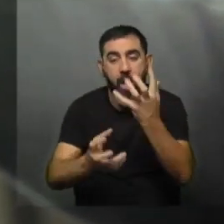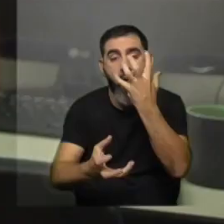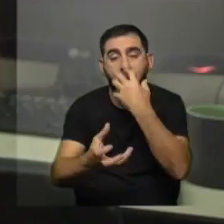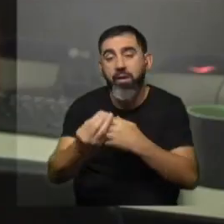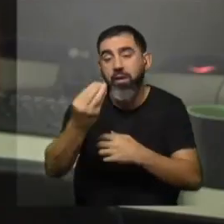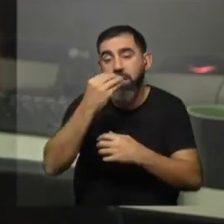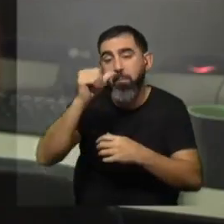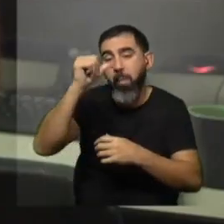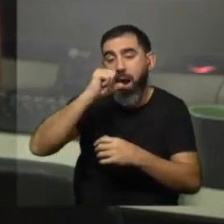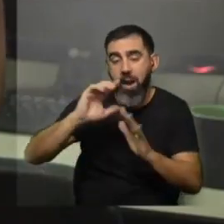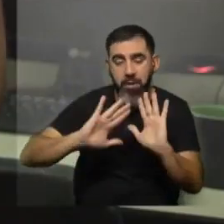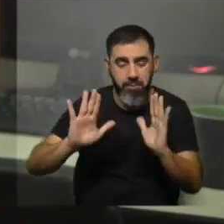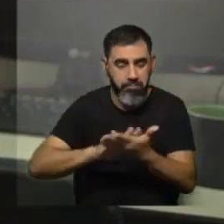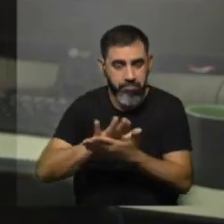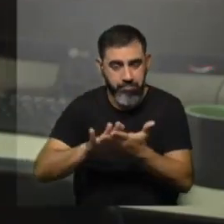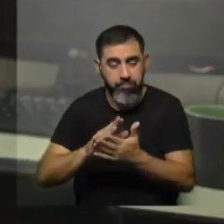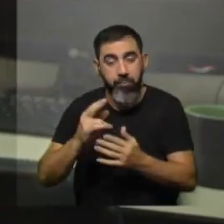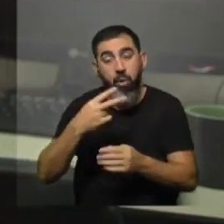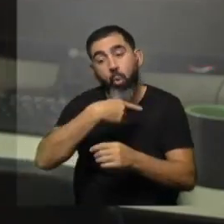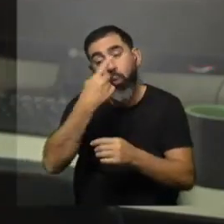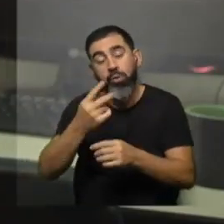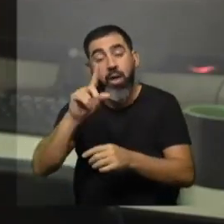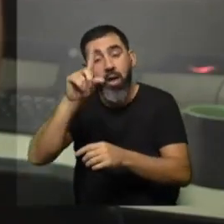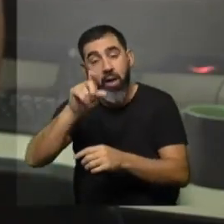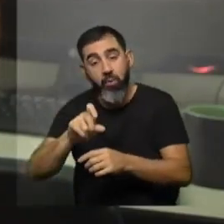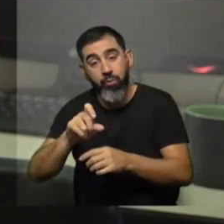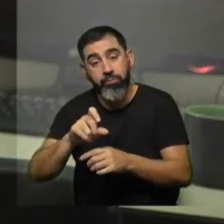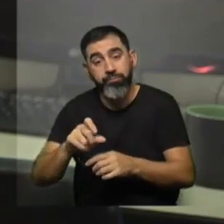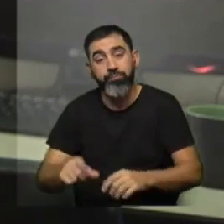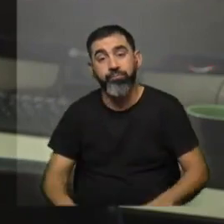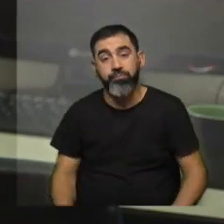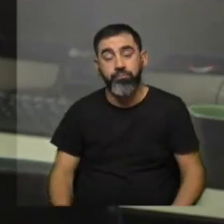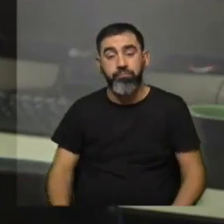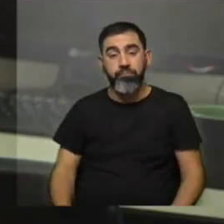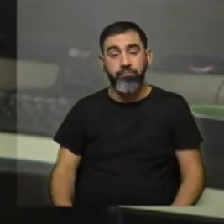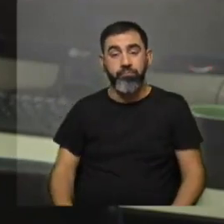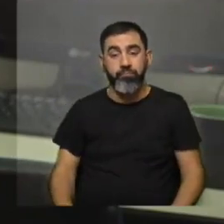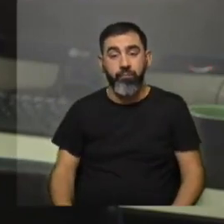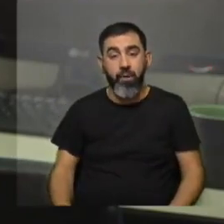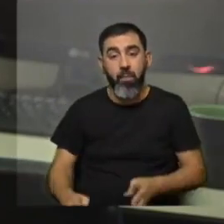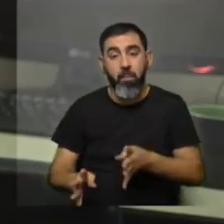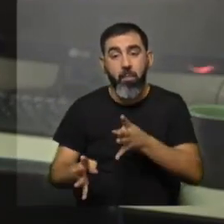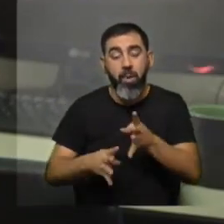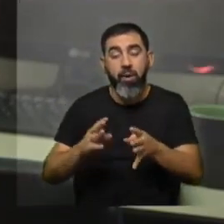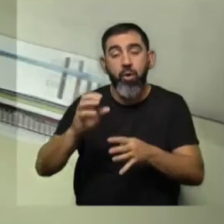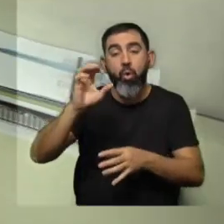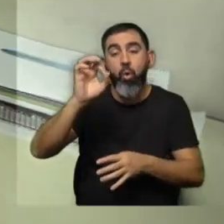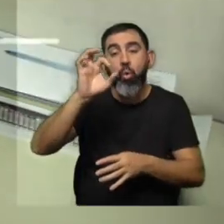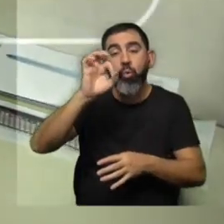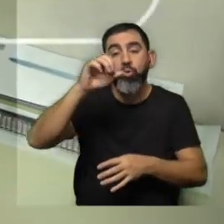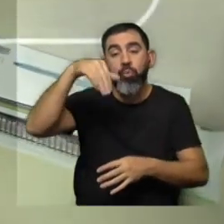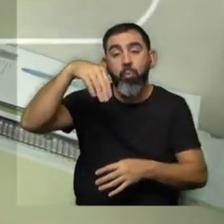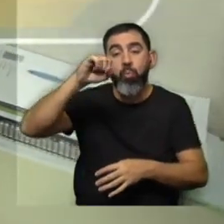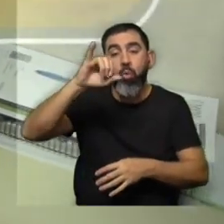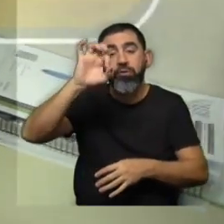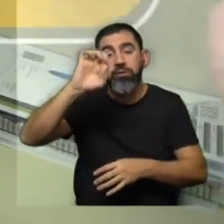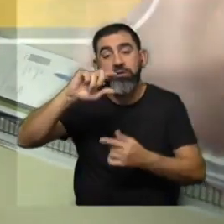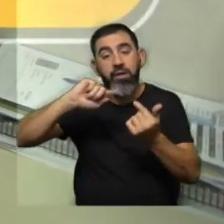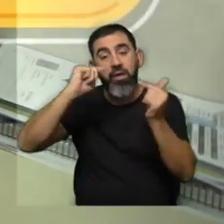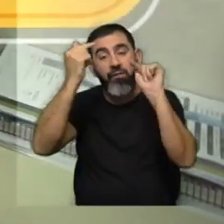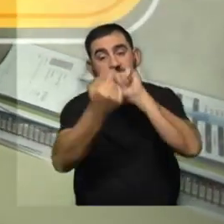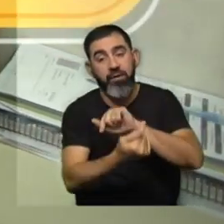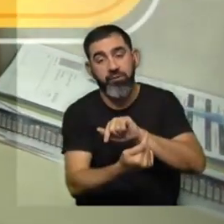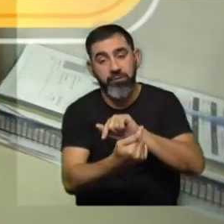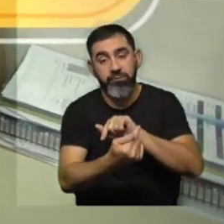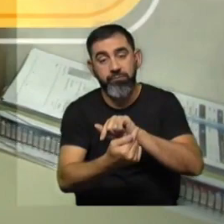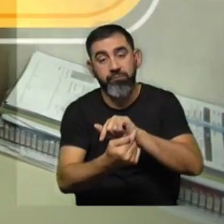no son muy sensibles. Luego el otro tipo de agua que podemos tener es el que se obtiene con equipos de ósmosis inversa. En este caso, lo